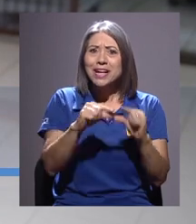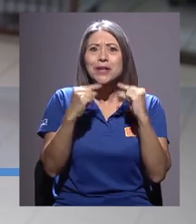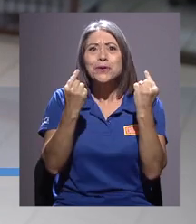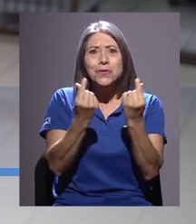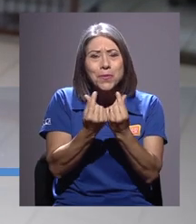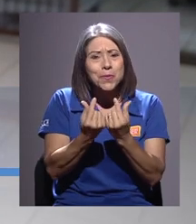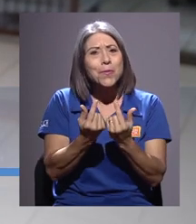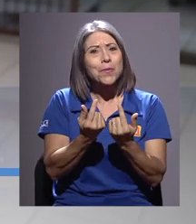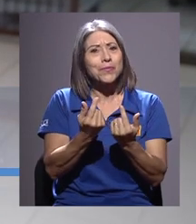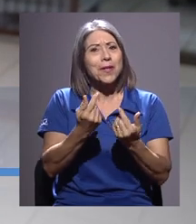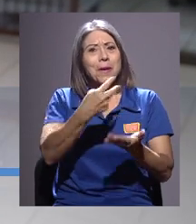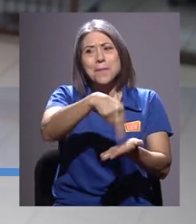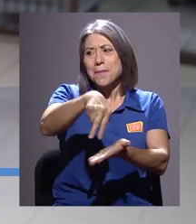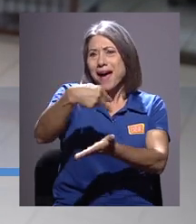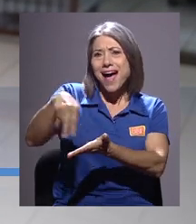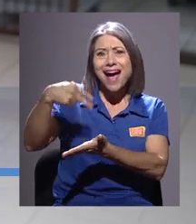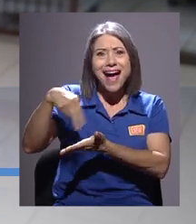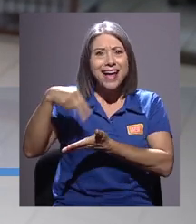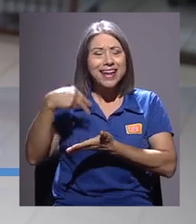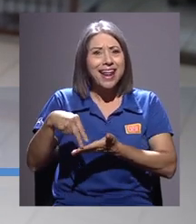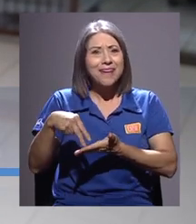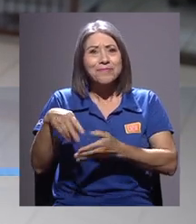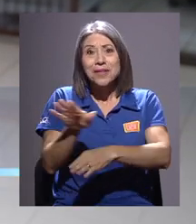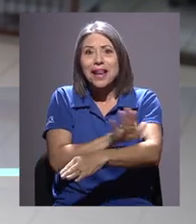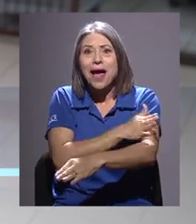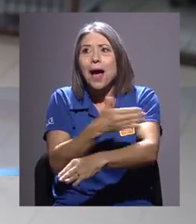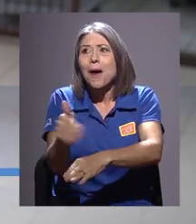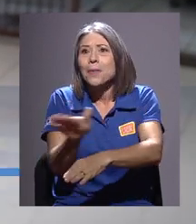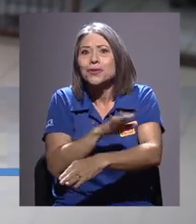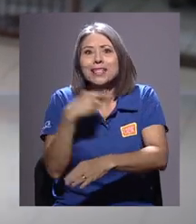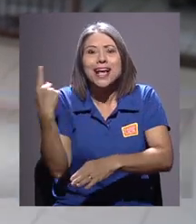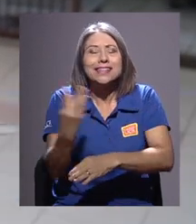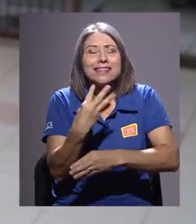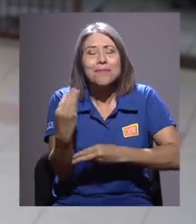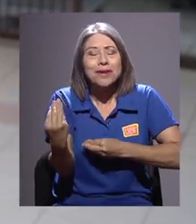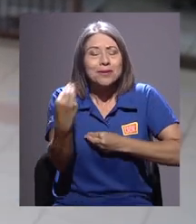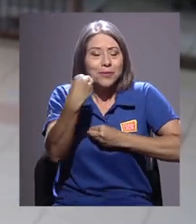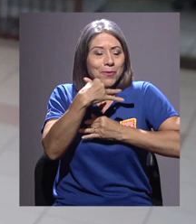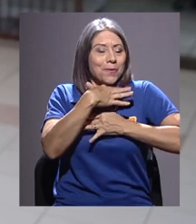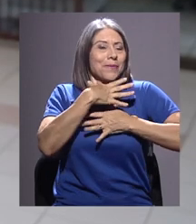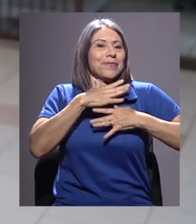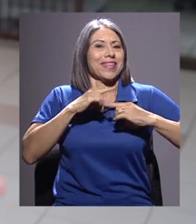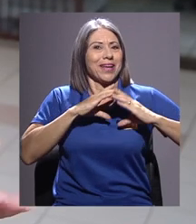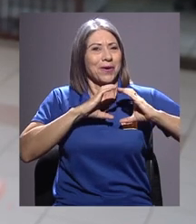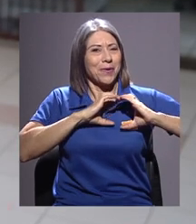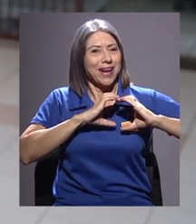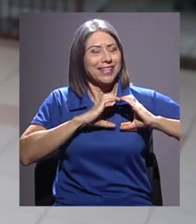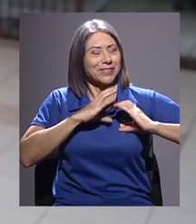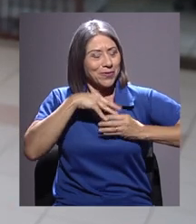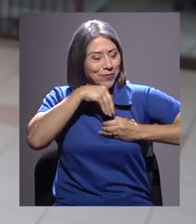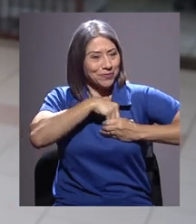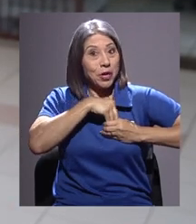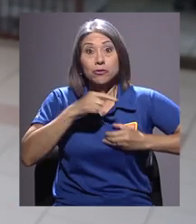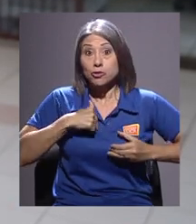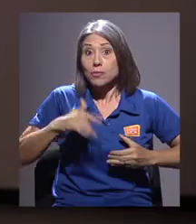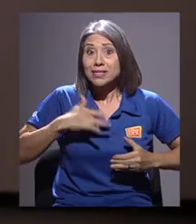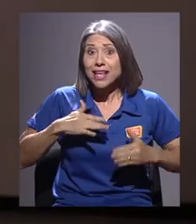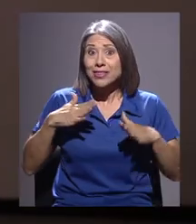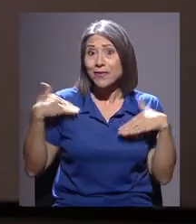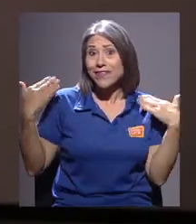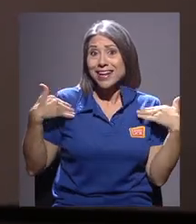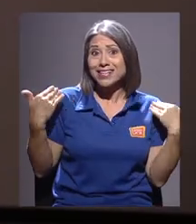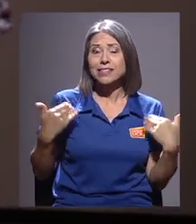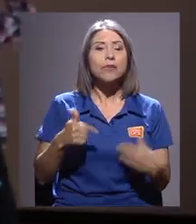baila, la música que la tiene uno siempre dentro del corazón, ¿verdad? Eso que uno, yo me siento feliz.